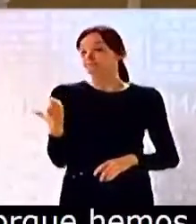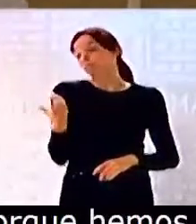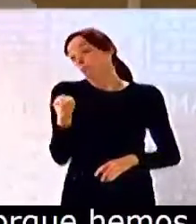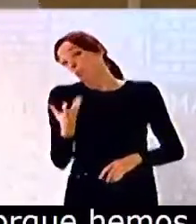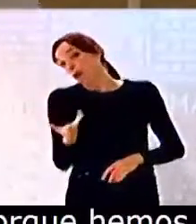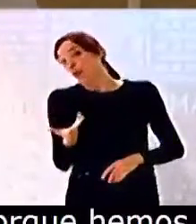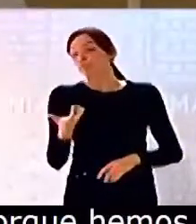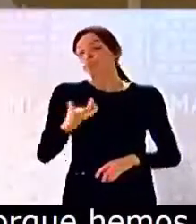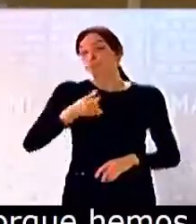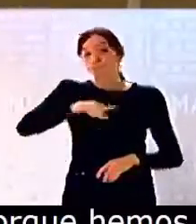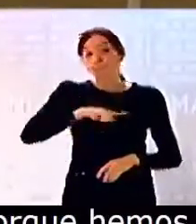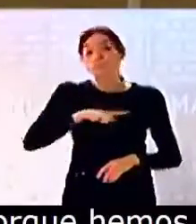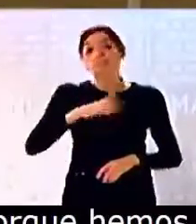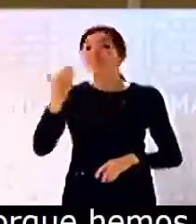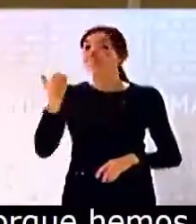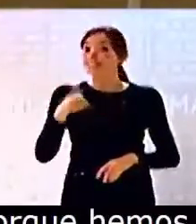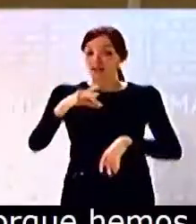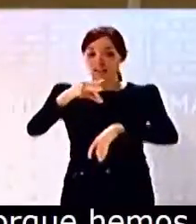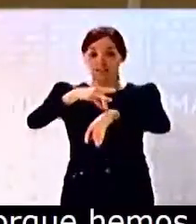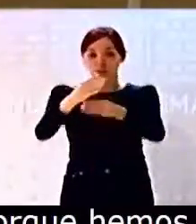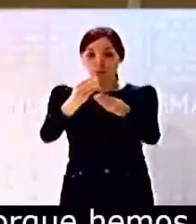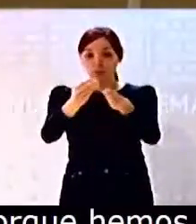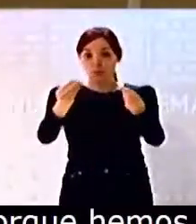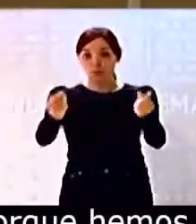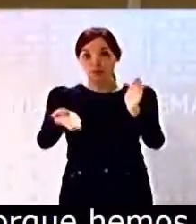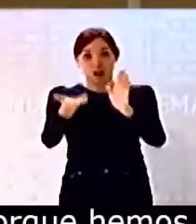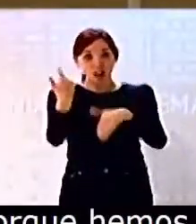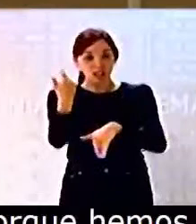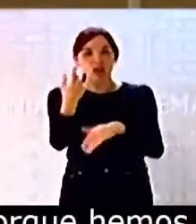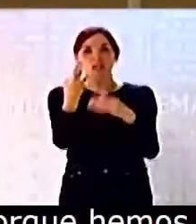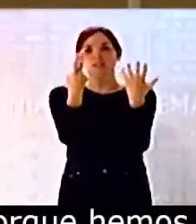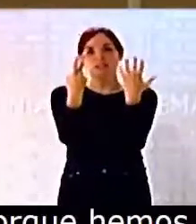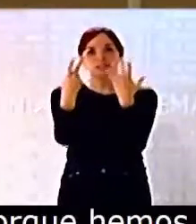de dar 70 altas más.